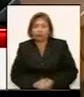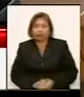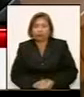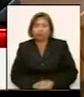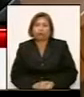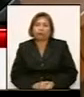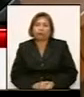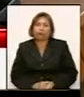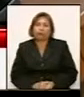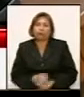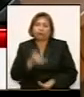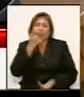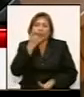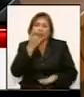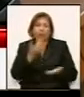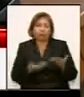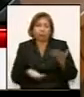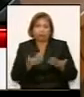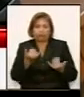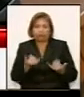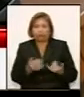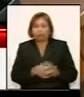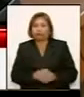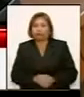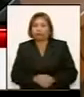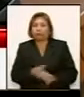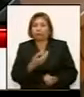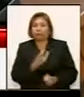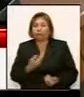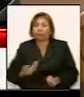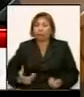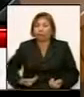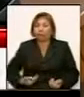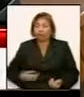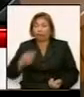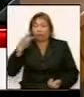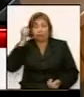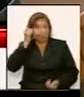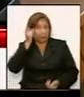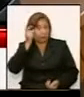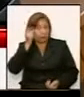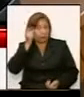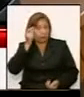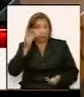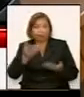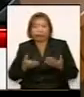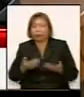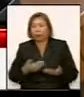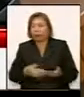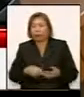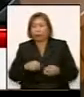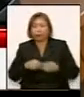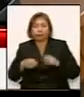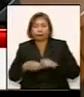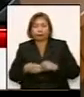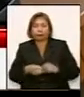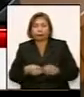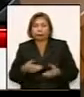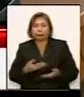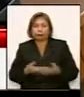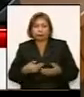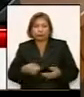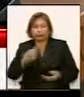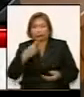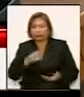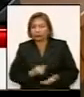lo que está pasando ahí y sabemos que el estado tiene una intención para entender mejor el problema por generar recursos y mecanismos de denuncia